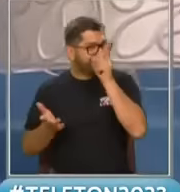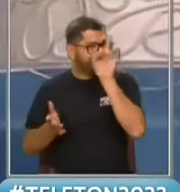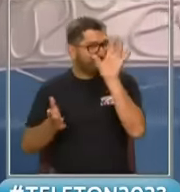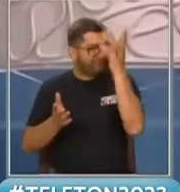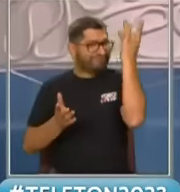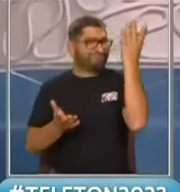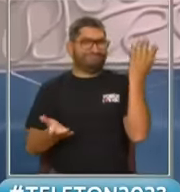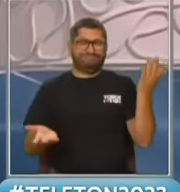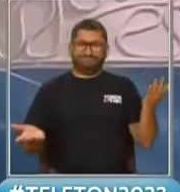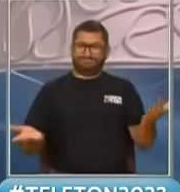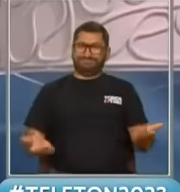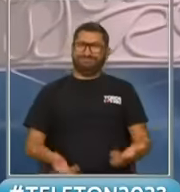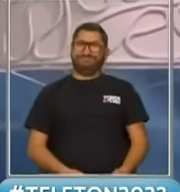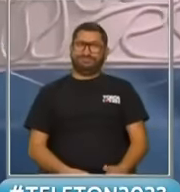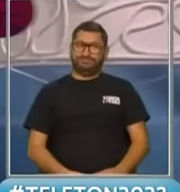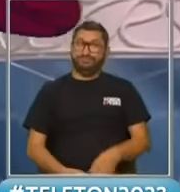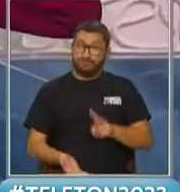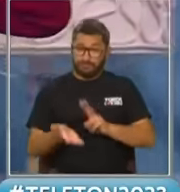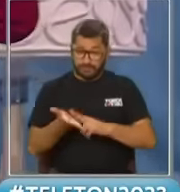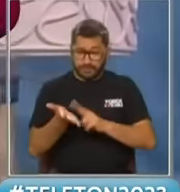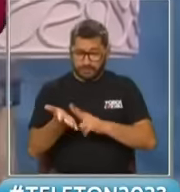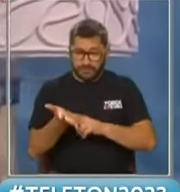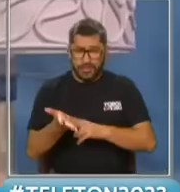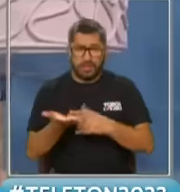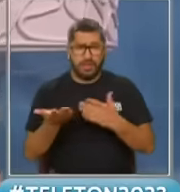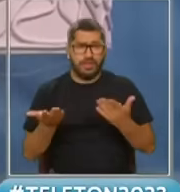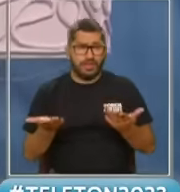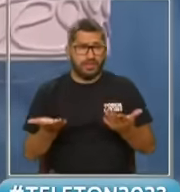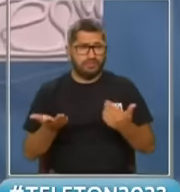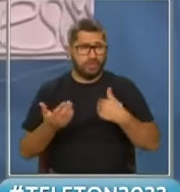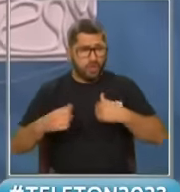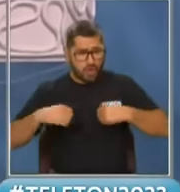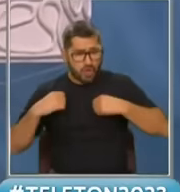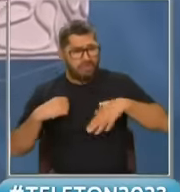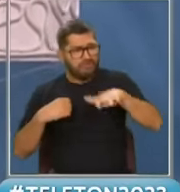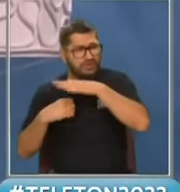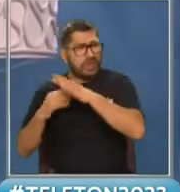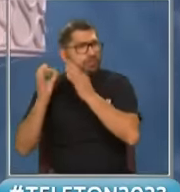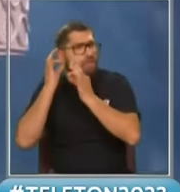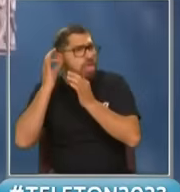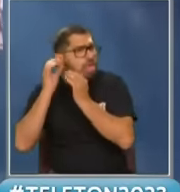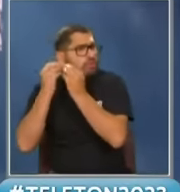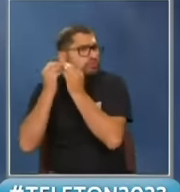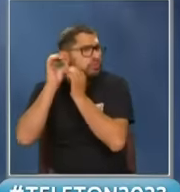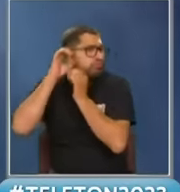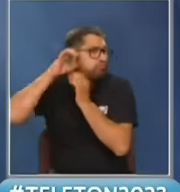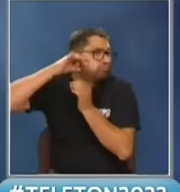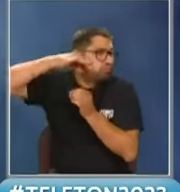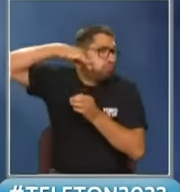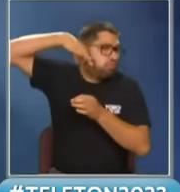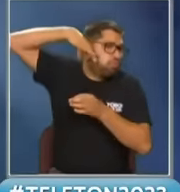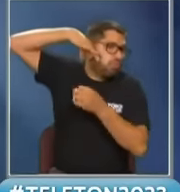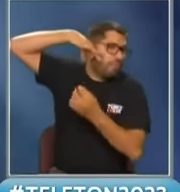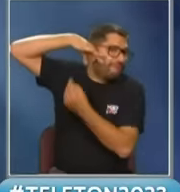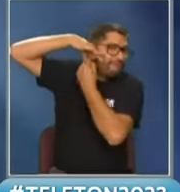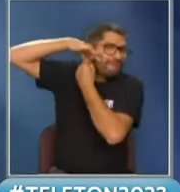De verdad, hay cabros que se hacen expansión en la oreja. Así unos hoyos,